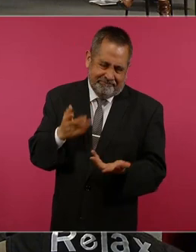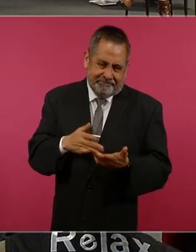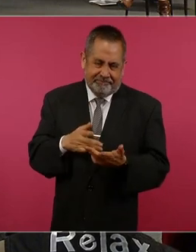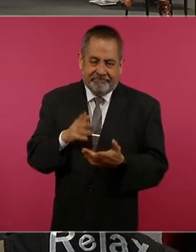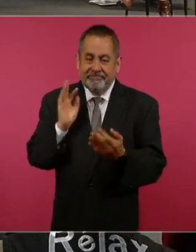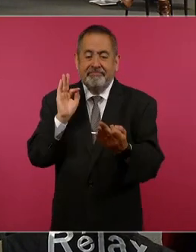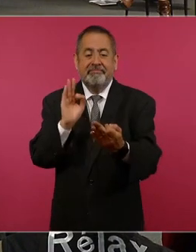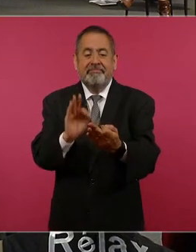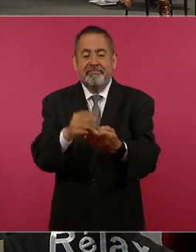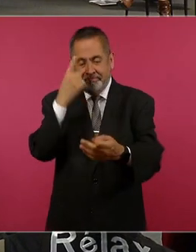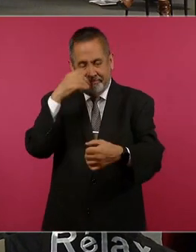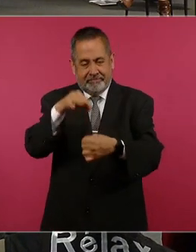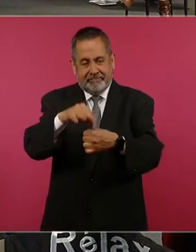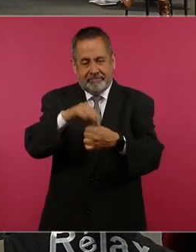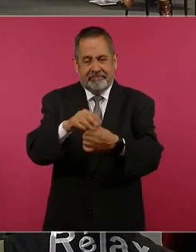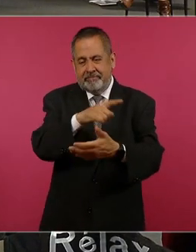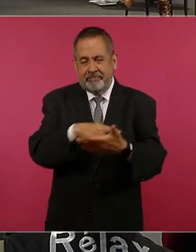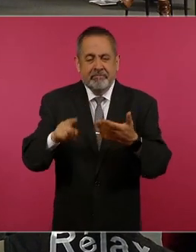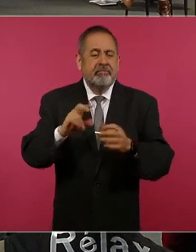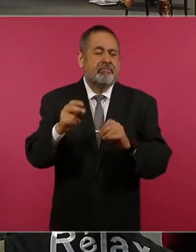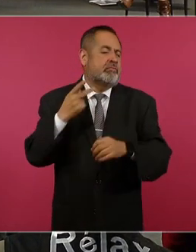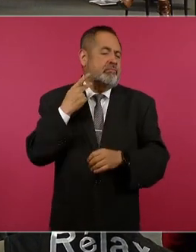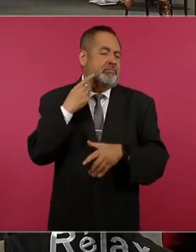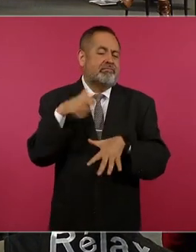electorero o politiquero.